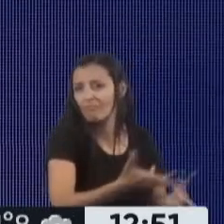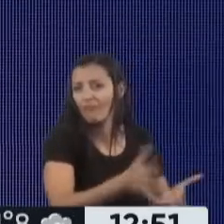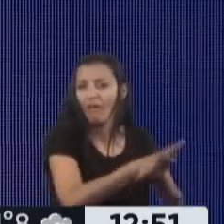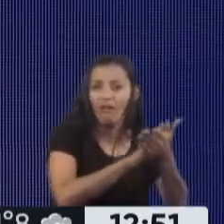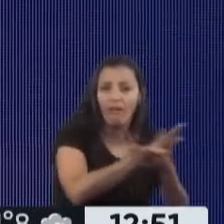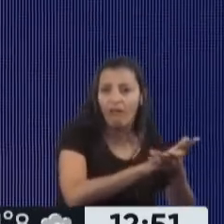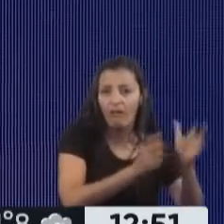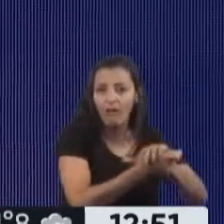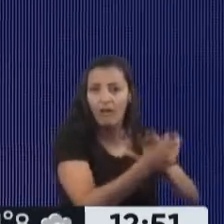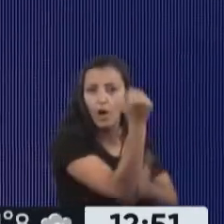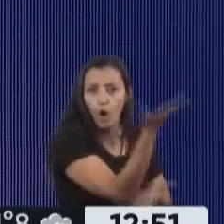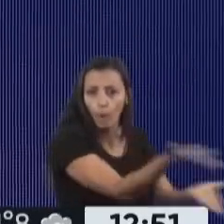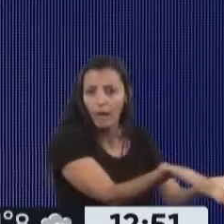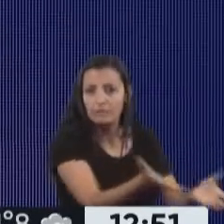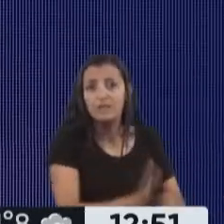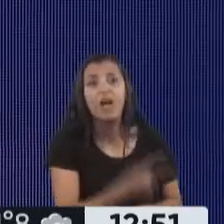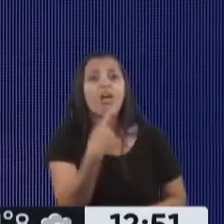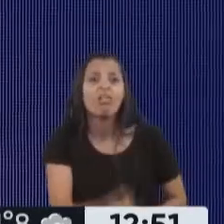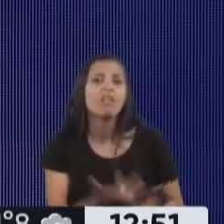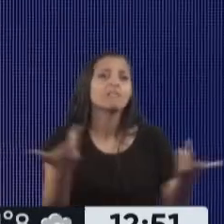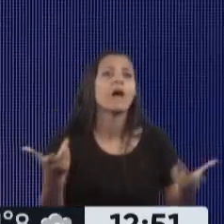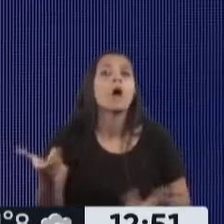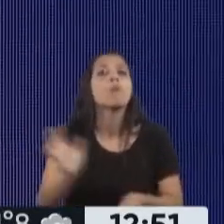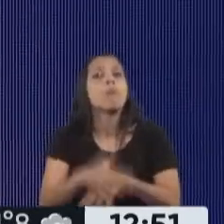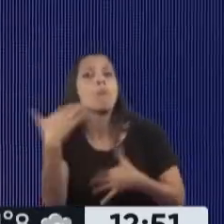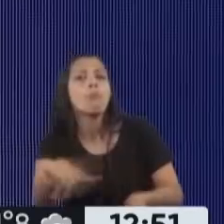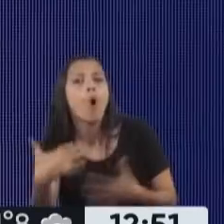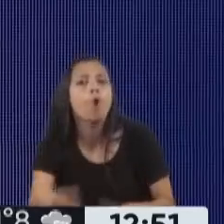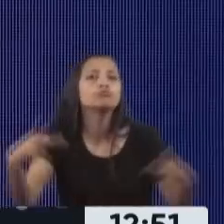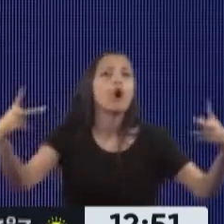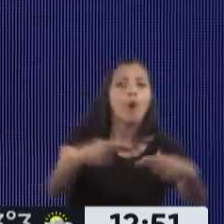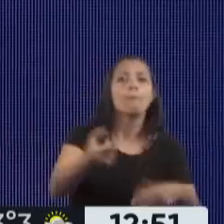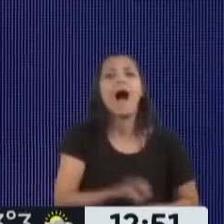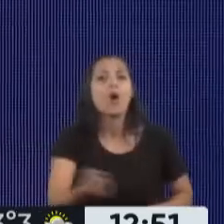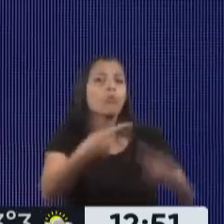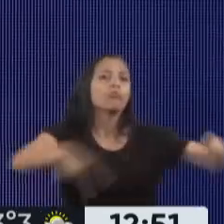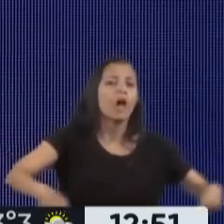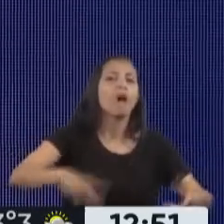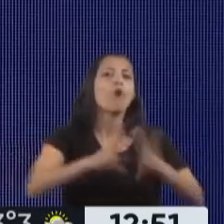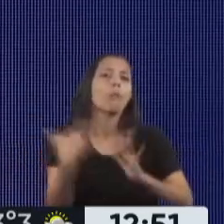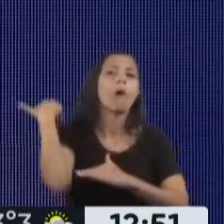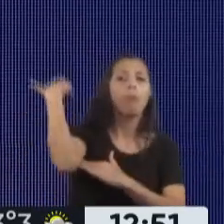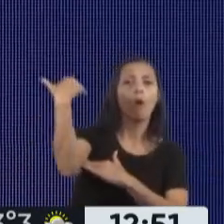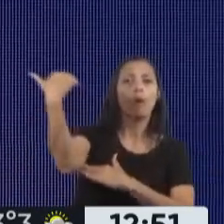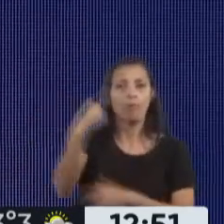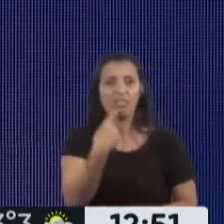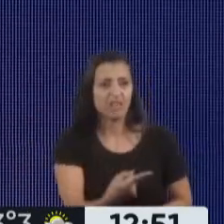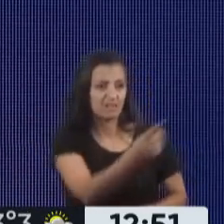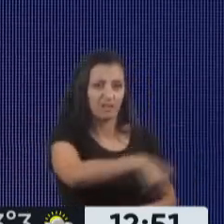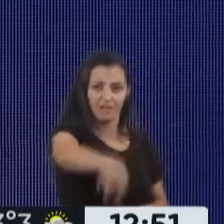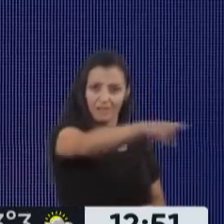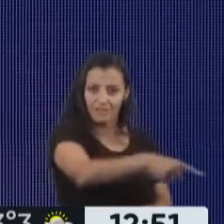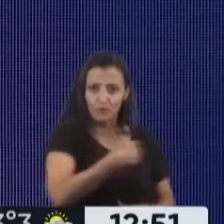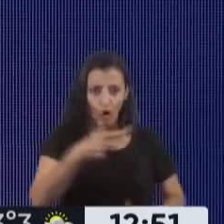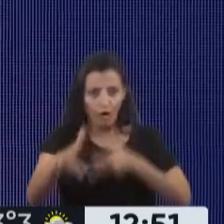empezaron con que no, tiene mucho de licuadora y tijerita y todas esas cositas de estos